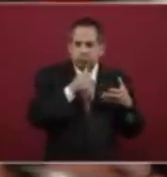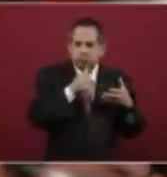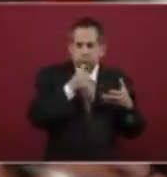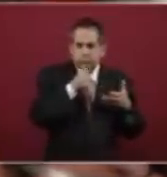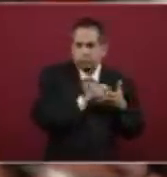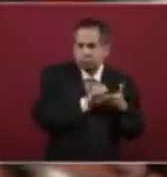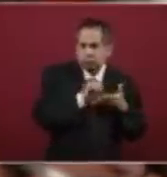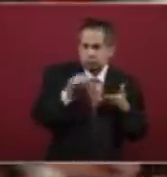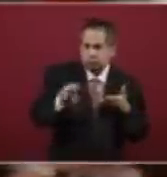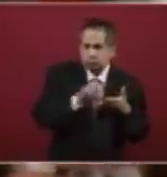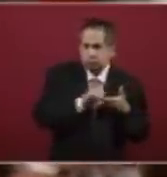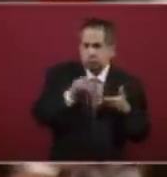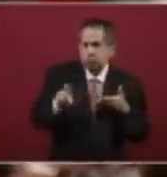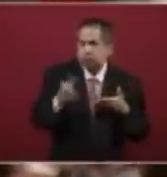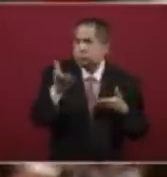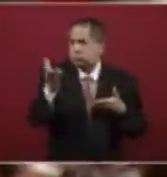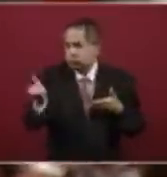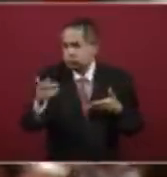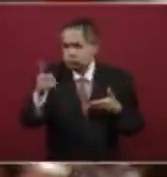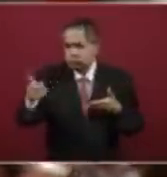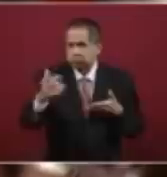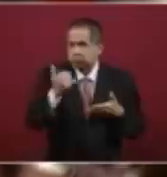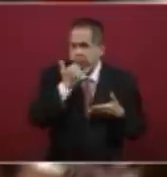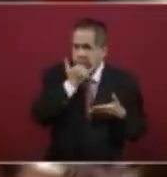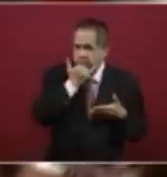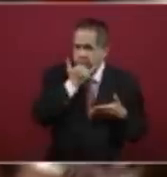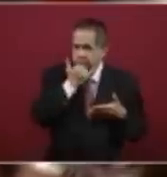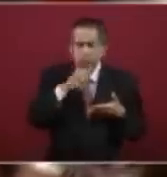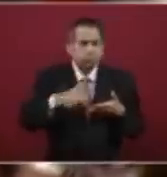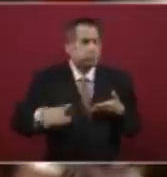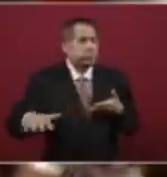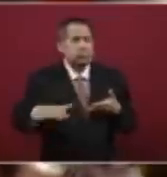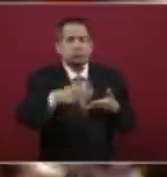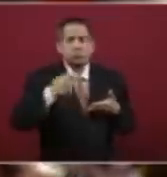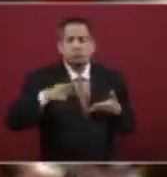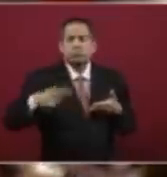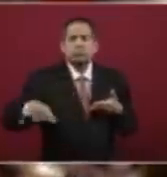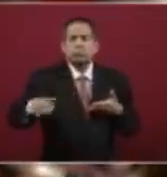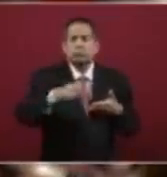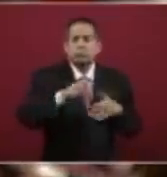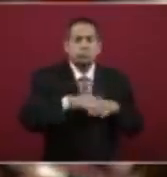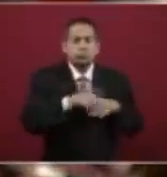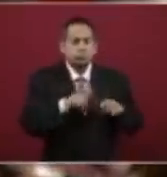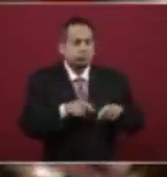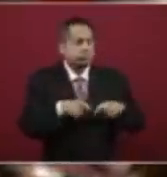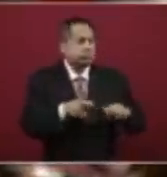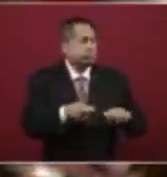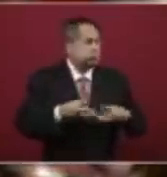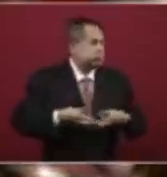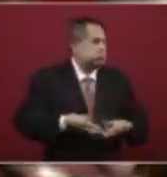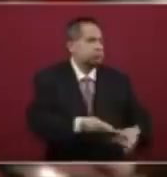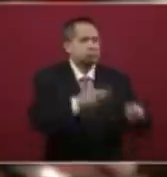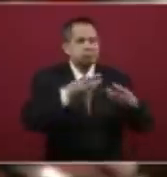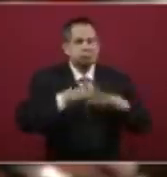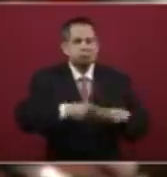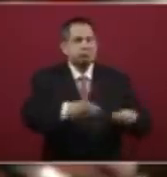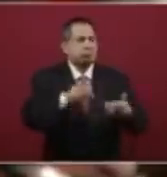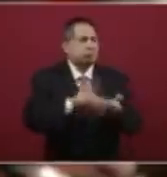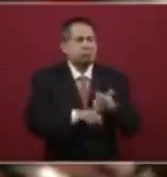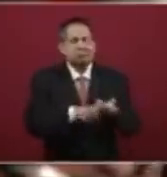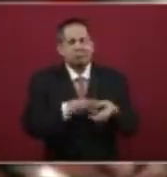una carta pidiéndole perdón a la sociedad por la entrega de tantos recursos y bienes de la